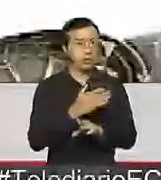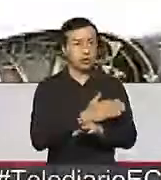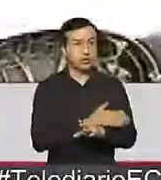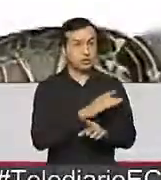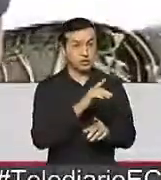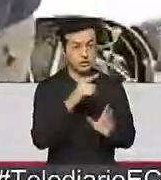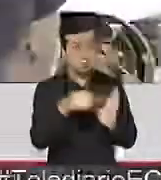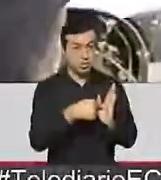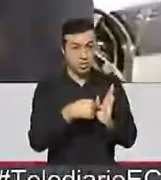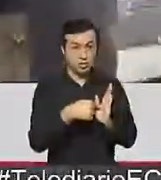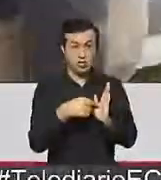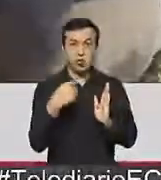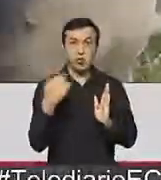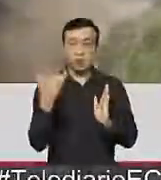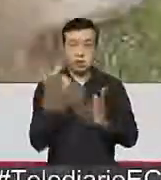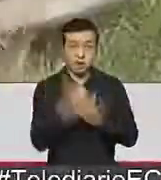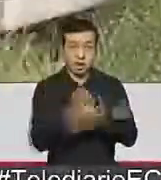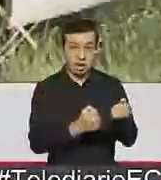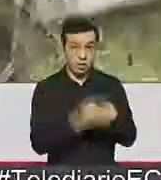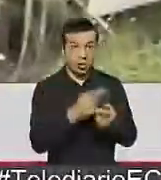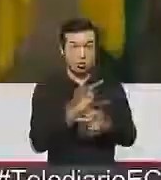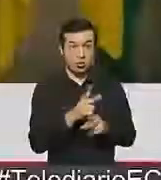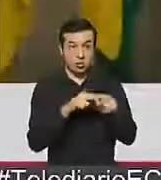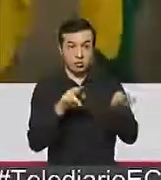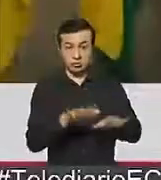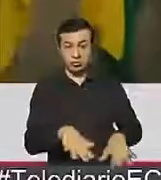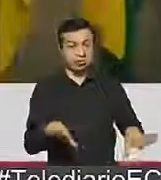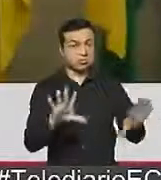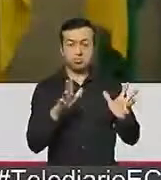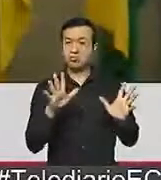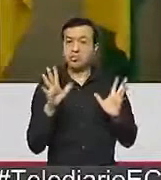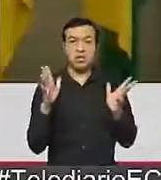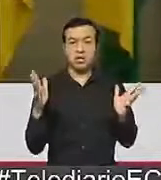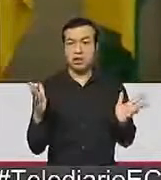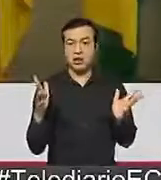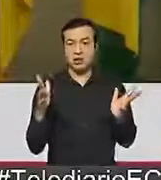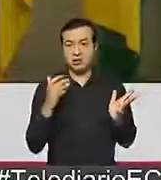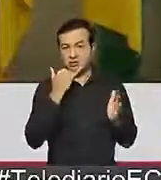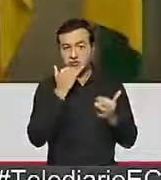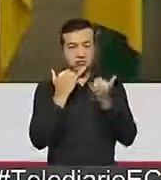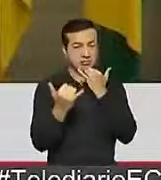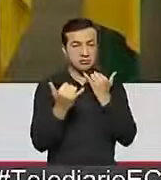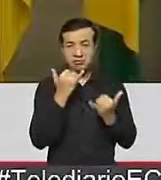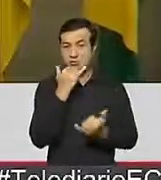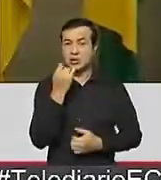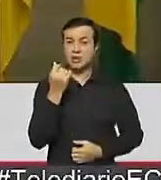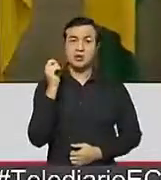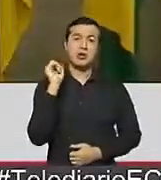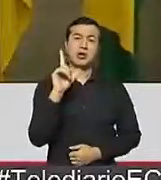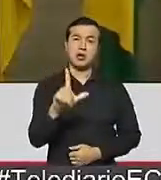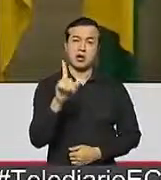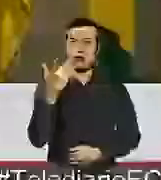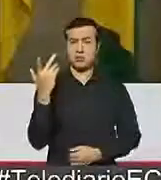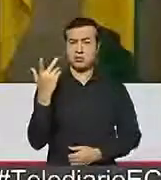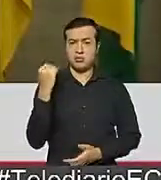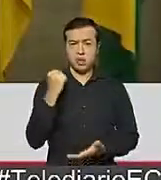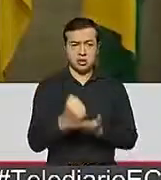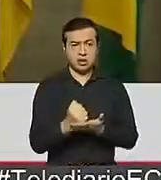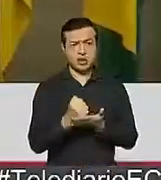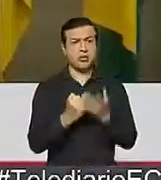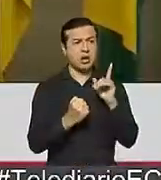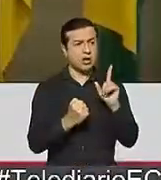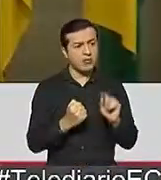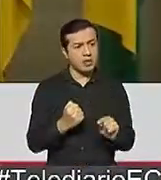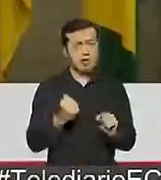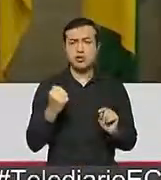jamás contribuyó al desarrollo de políticas ambientales. Y finalmente era inconstitucional, porque costaba más que lo que costaba la matrícula. Es